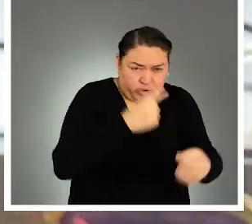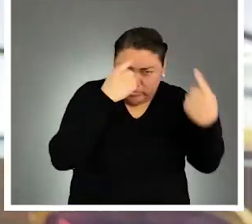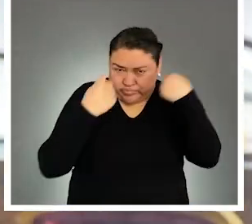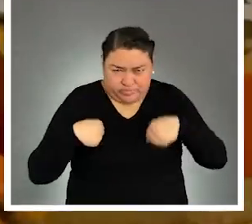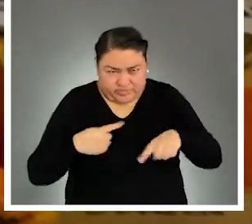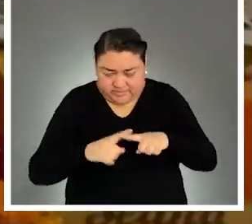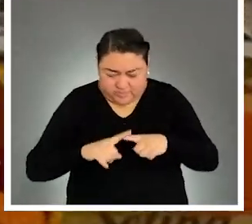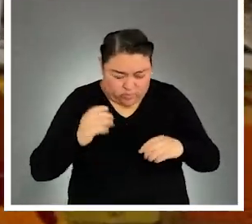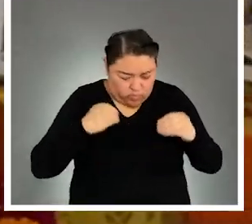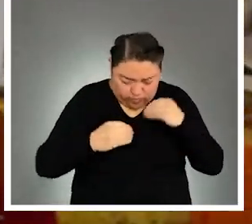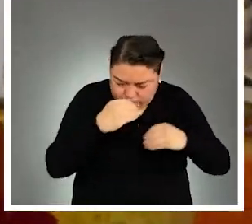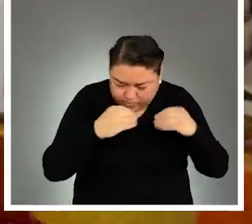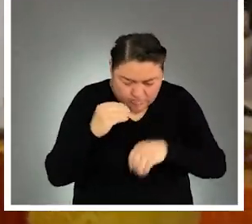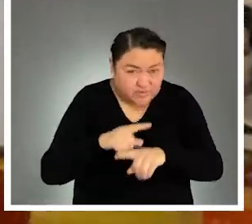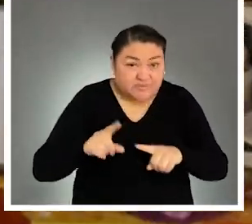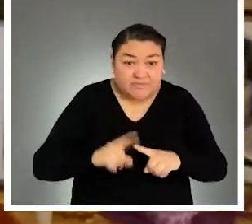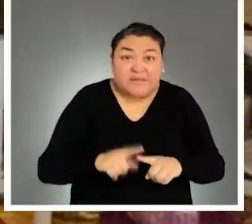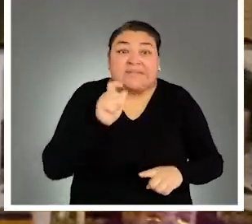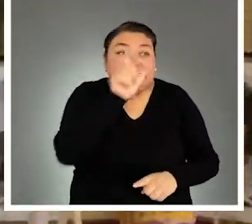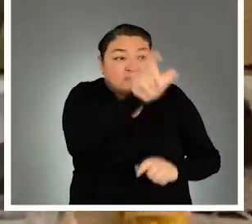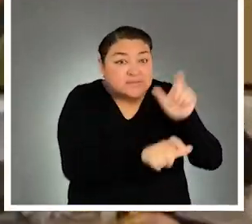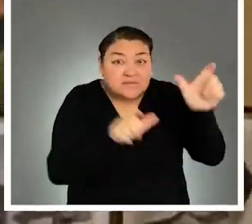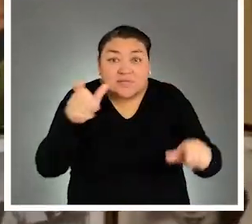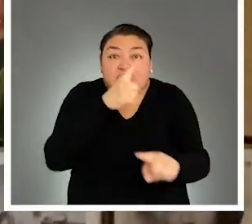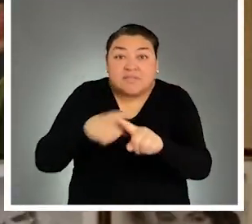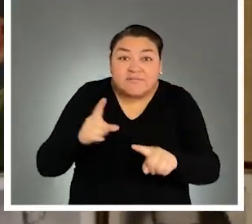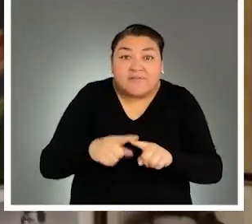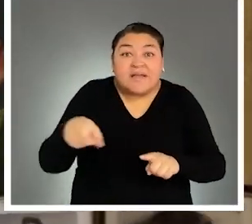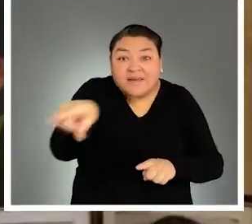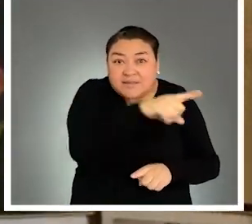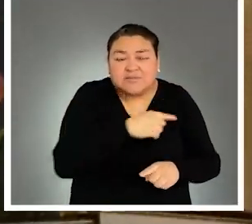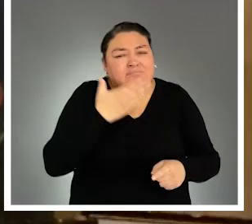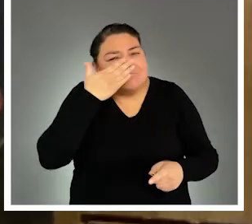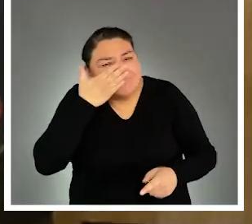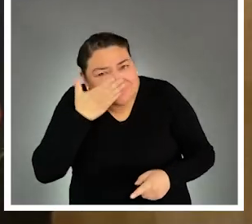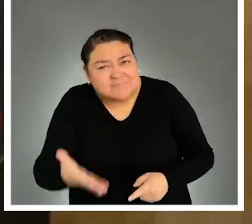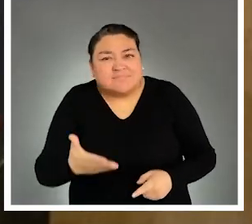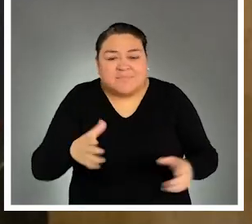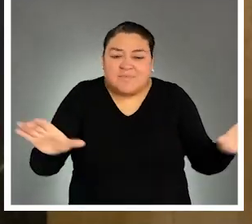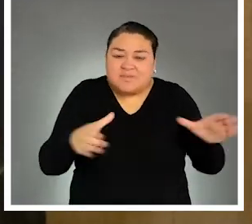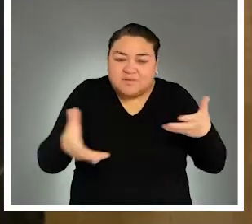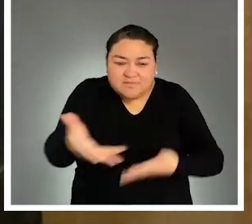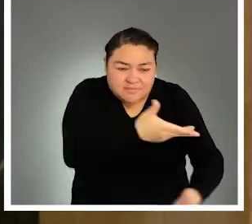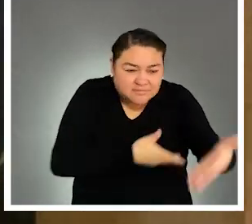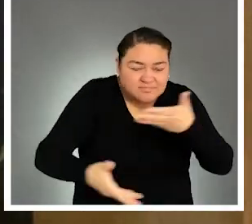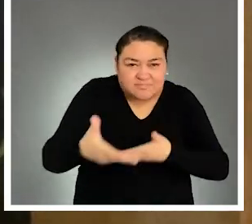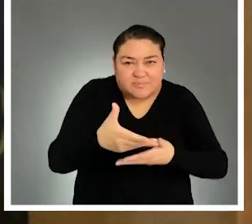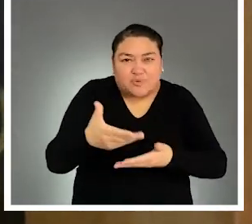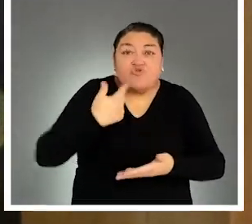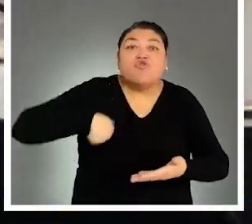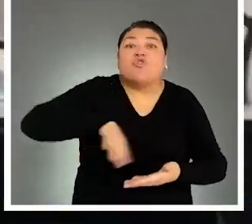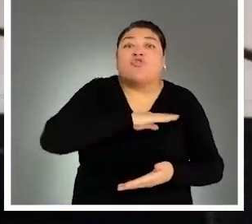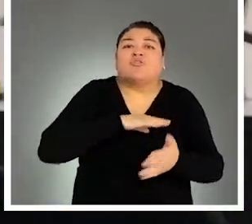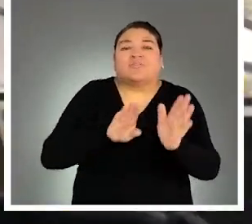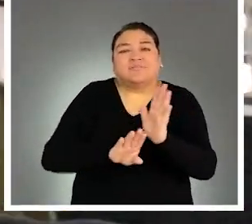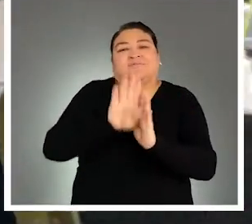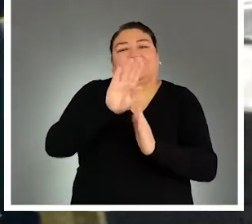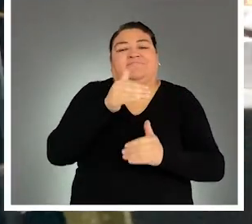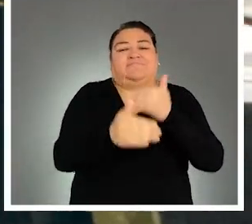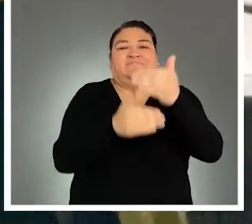corporales son las que hacen que seamos distintos y las diferencias son las que nos unen. Si creamos comunidad, podremos avanzar